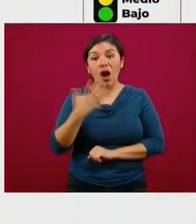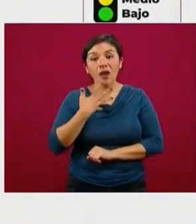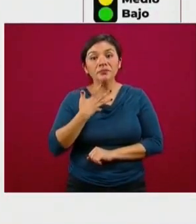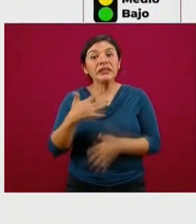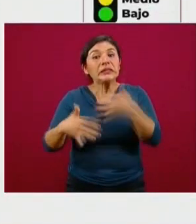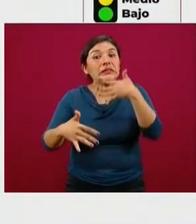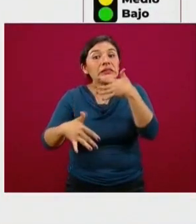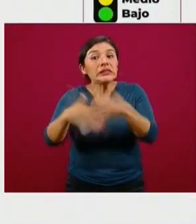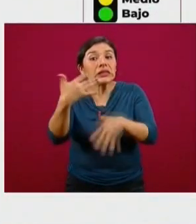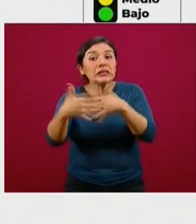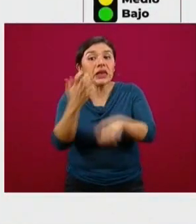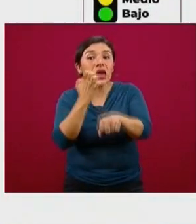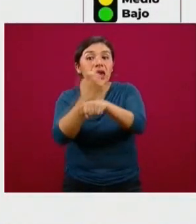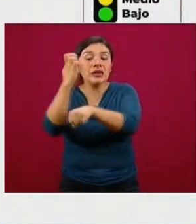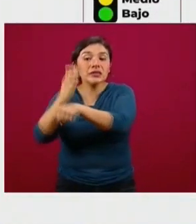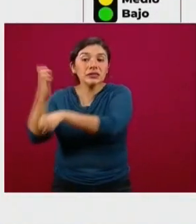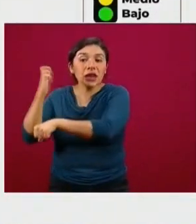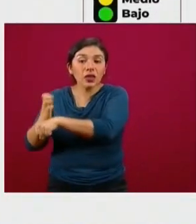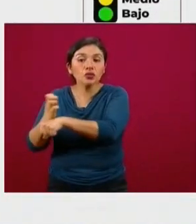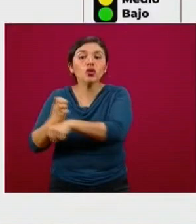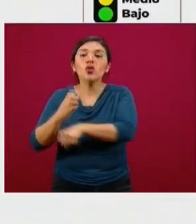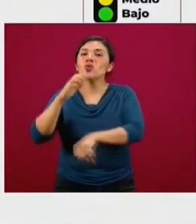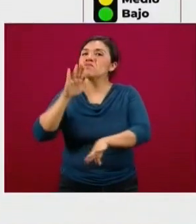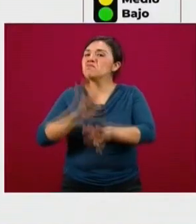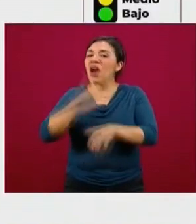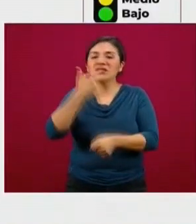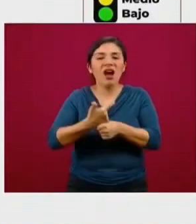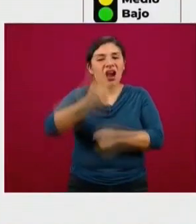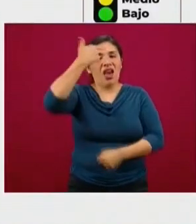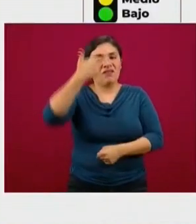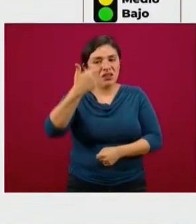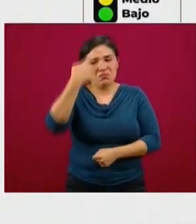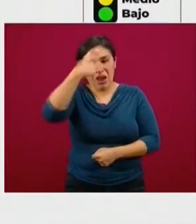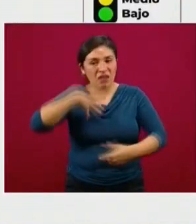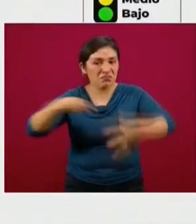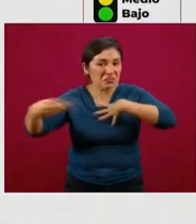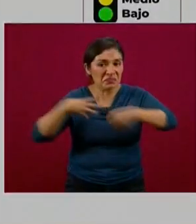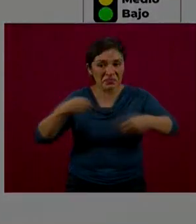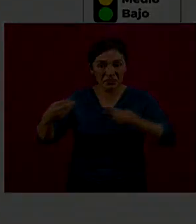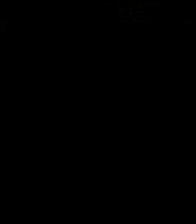eeuu brasil perú y chile de acuerdo con la organización panamericana de la salud